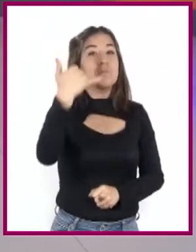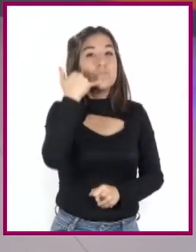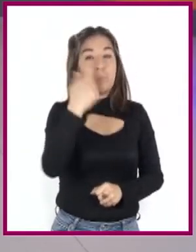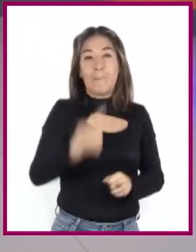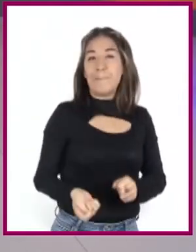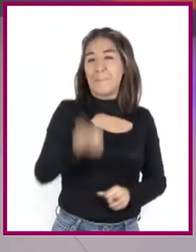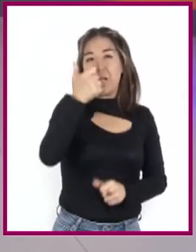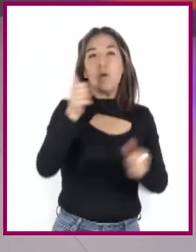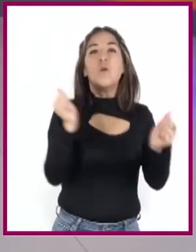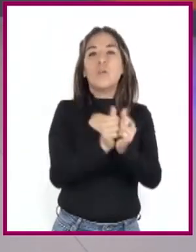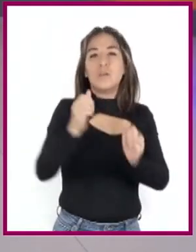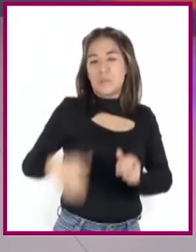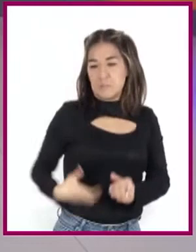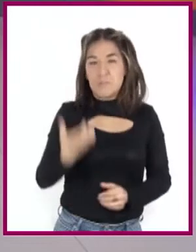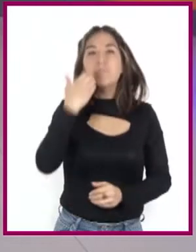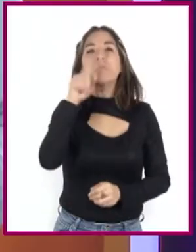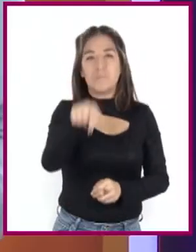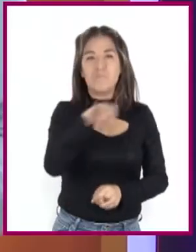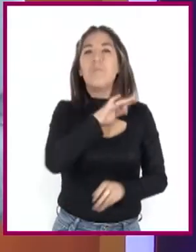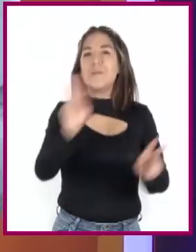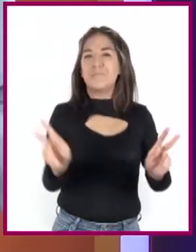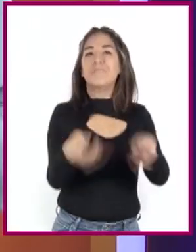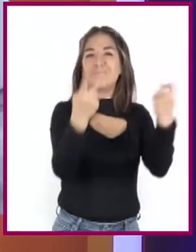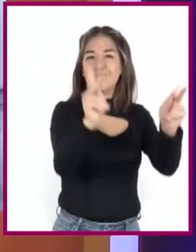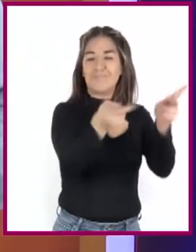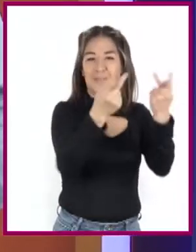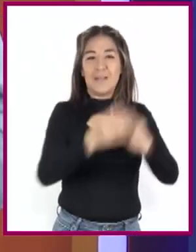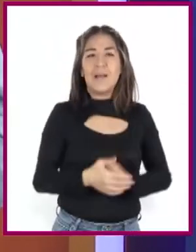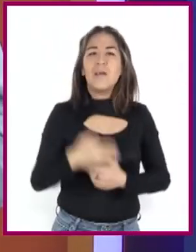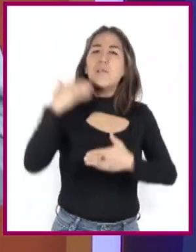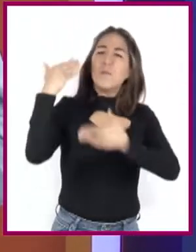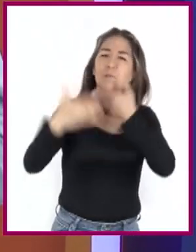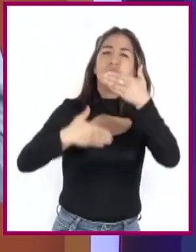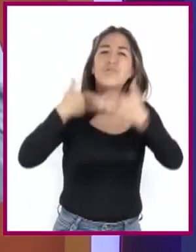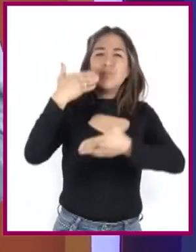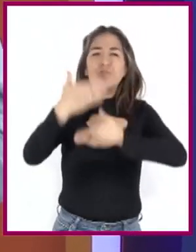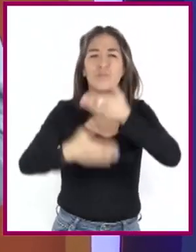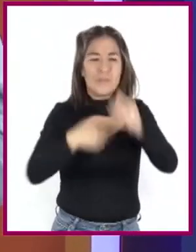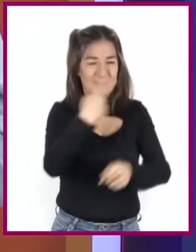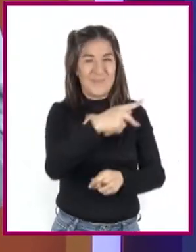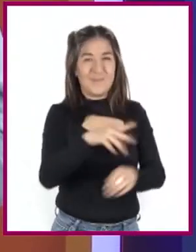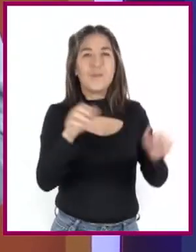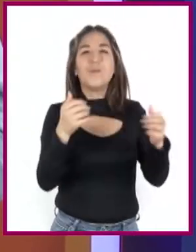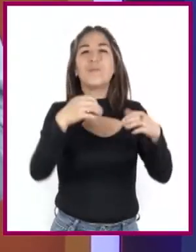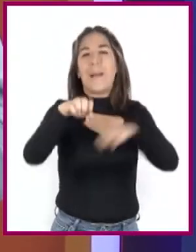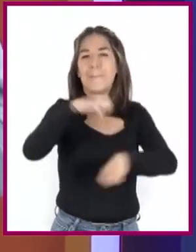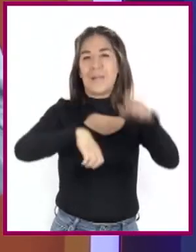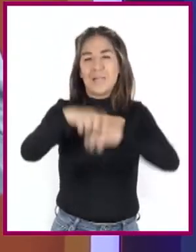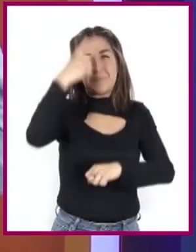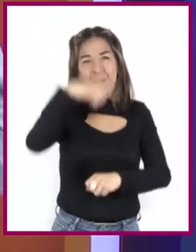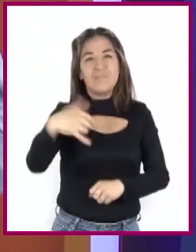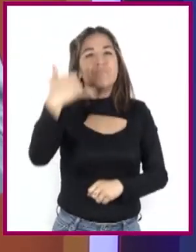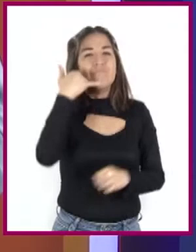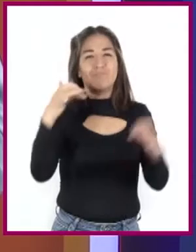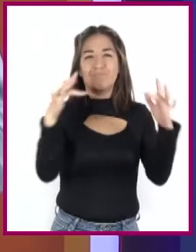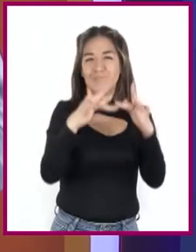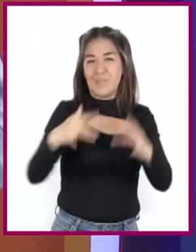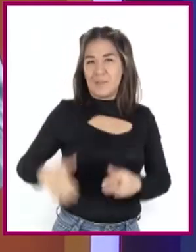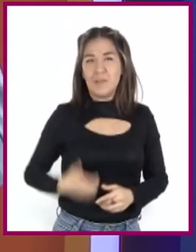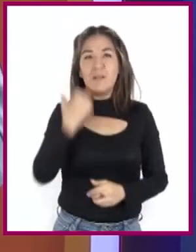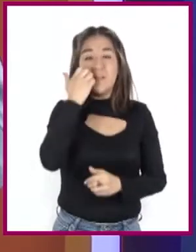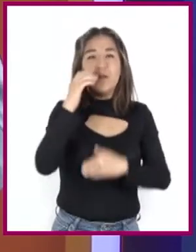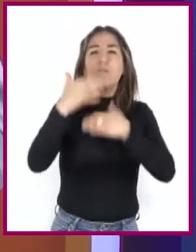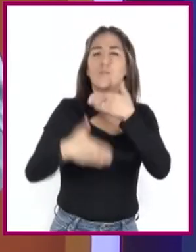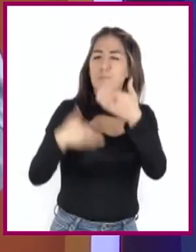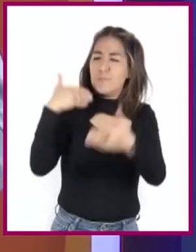mano disponible comercialmente. Los avances de la telefonía móvil se han trazado en generaciones